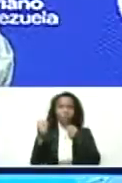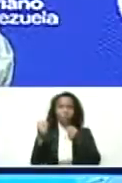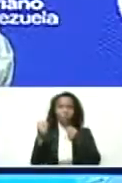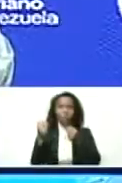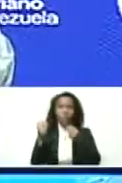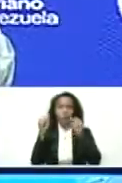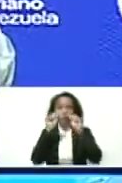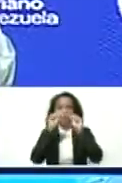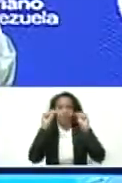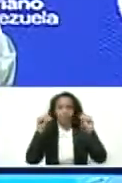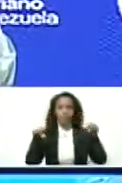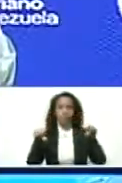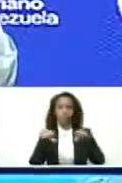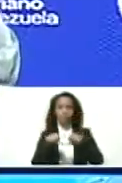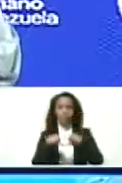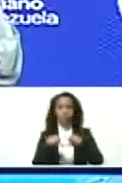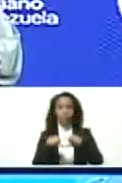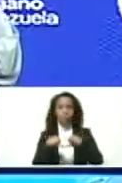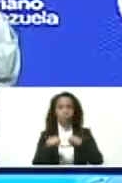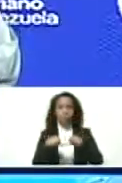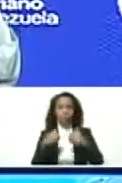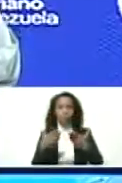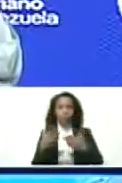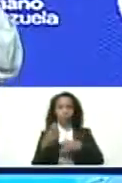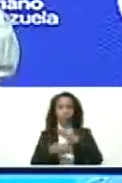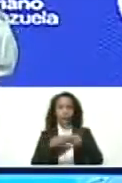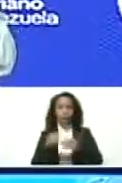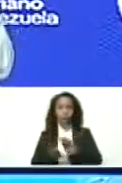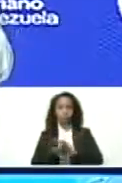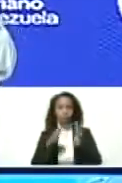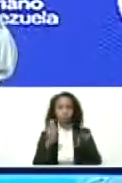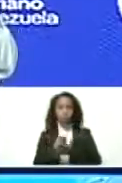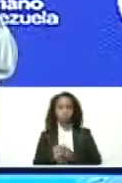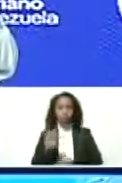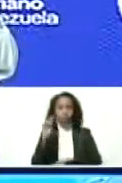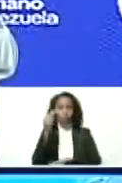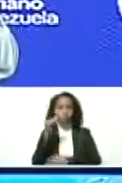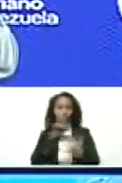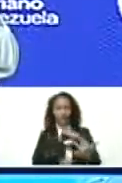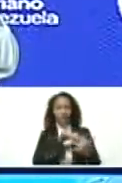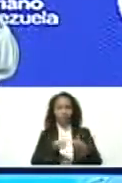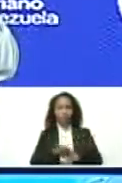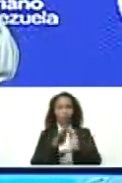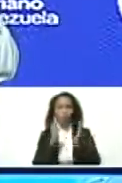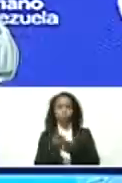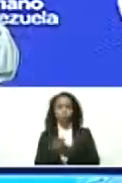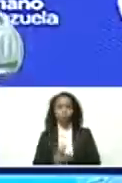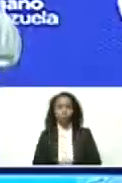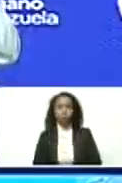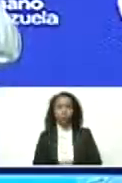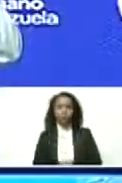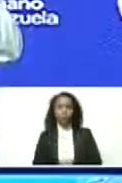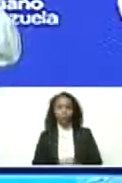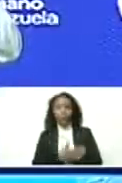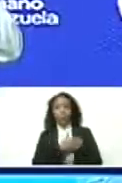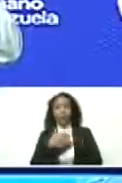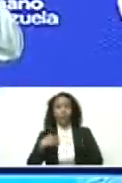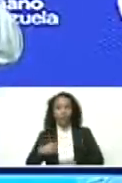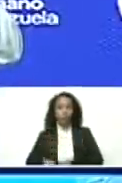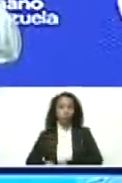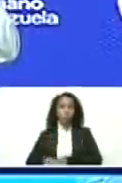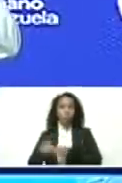el sistema que ha tenido el mundo desde la Segunda Guerra Mundial. Quieren reventar